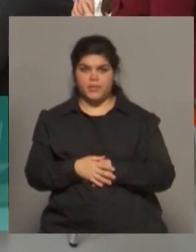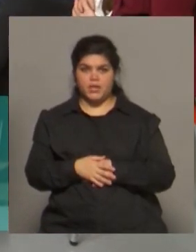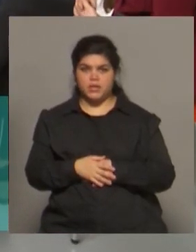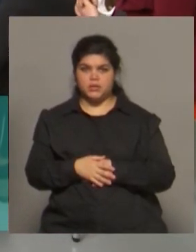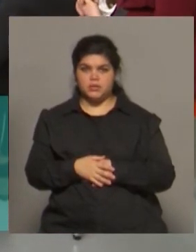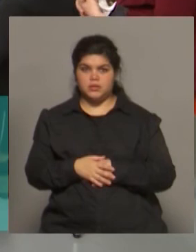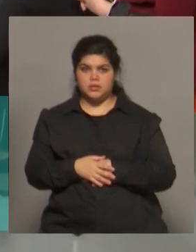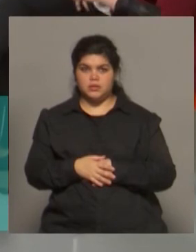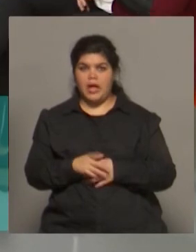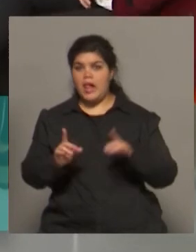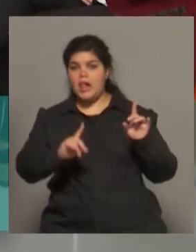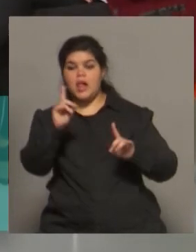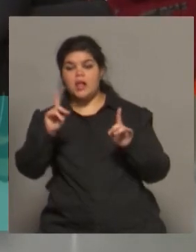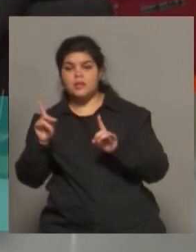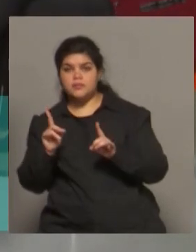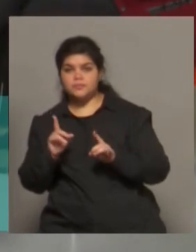alguien que... Sí, Majo.